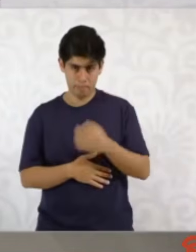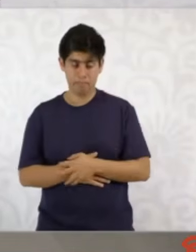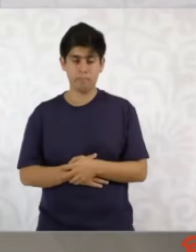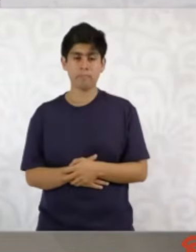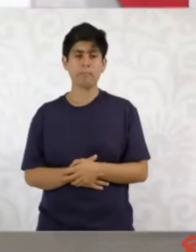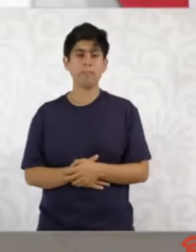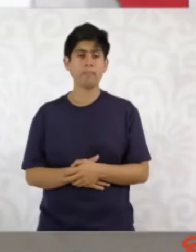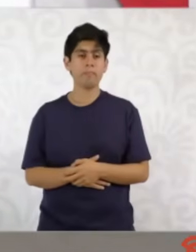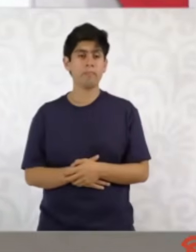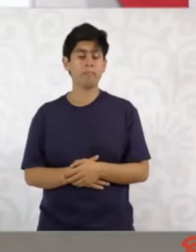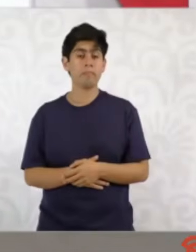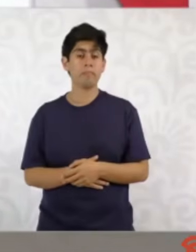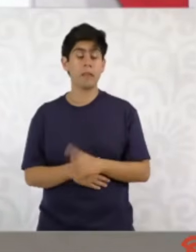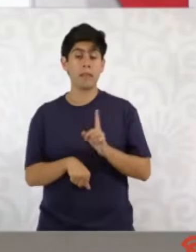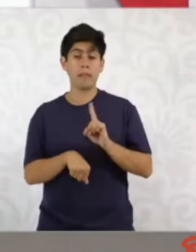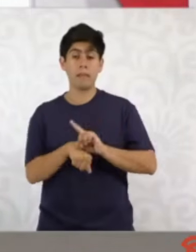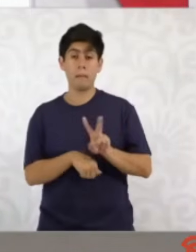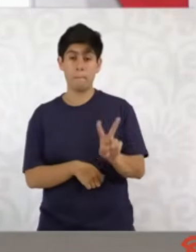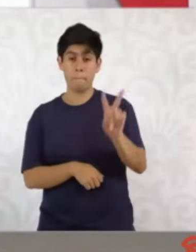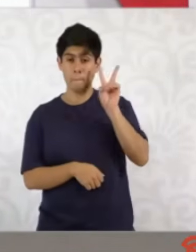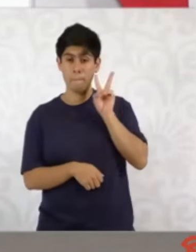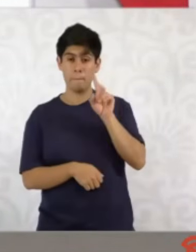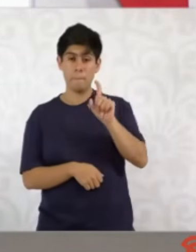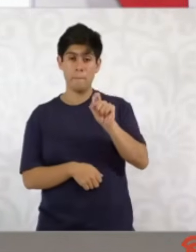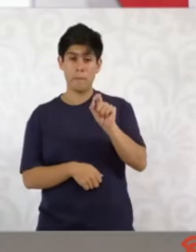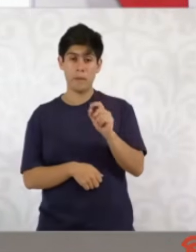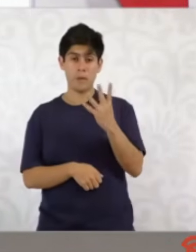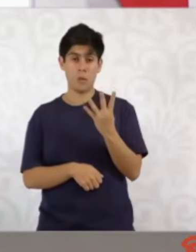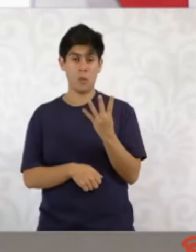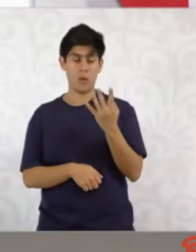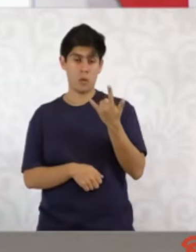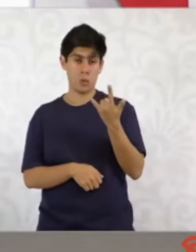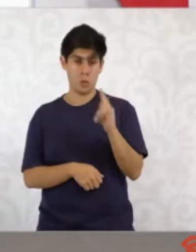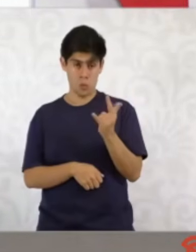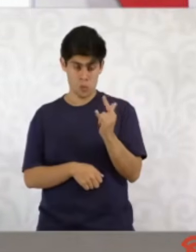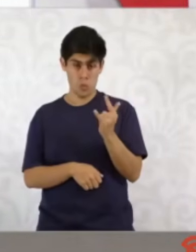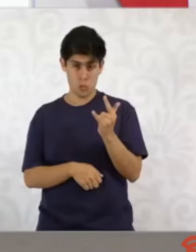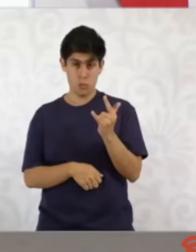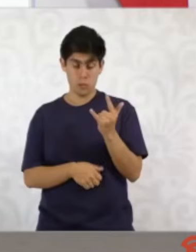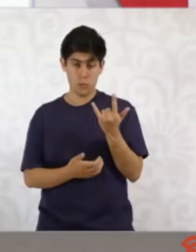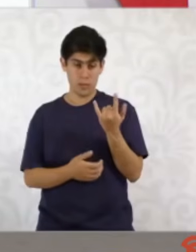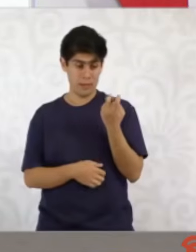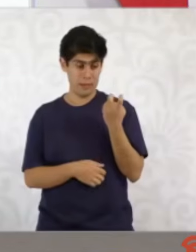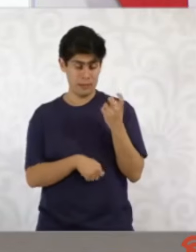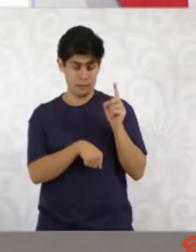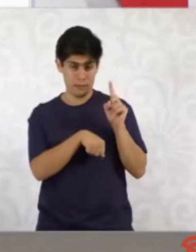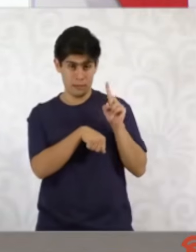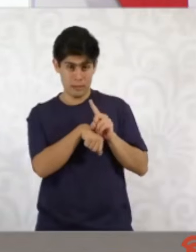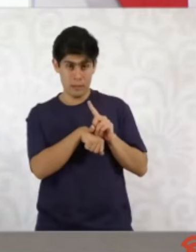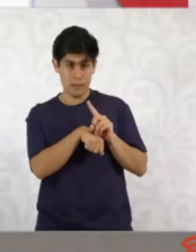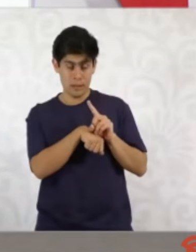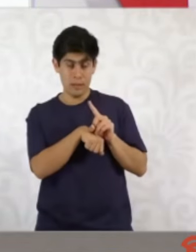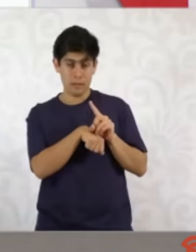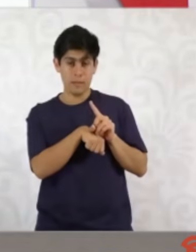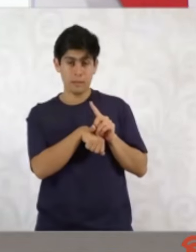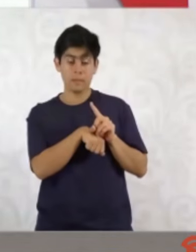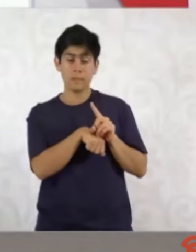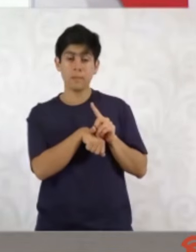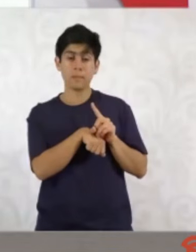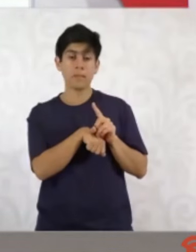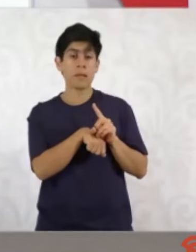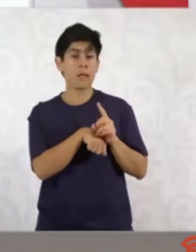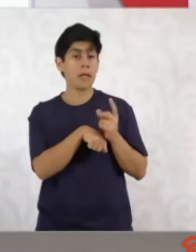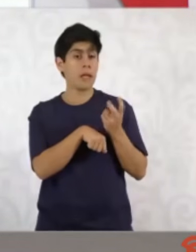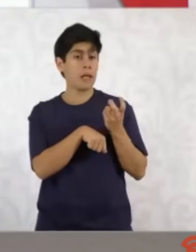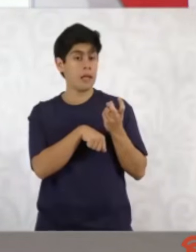El viernes 24 de julio inicia, sin lugar a dudas, y aquí demostraremos, un